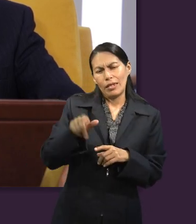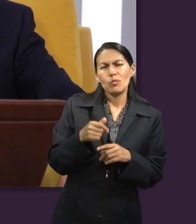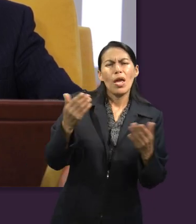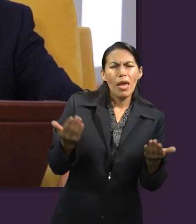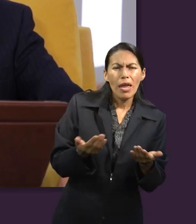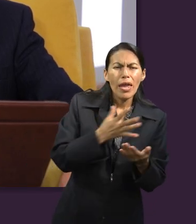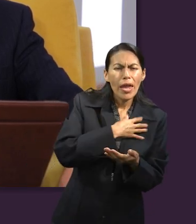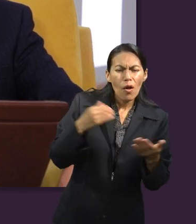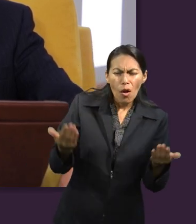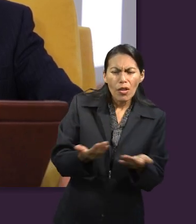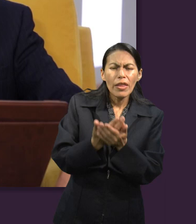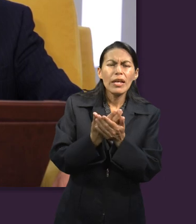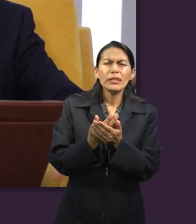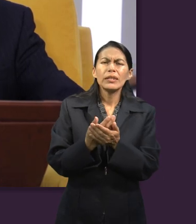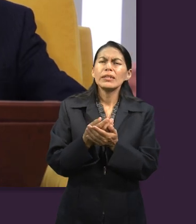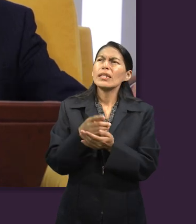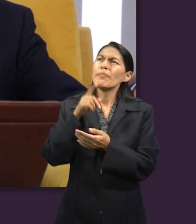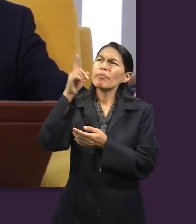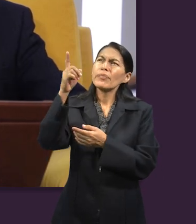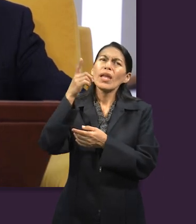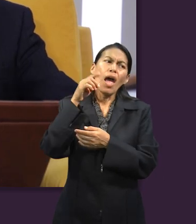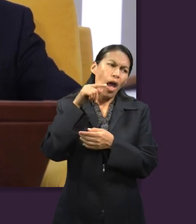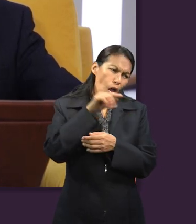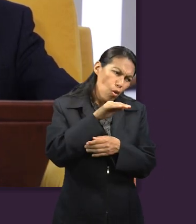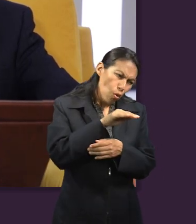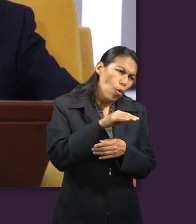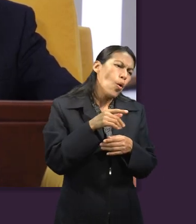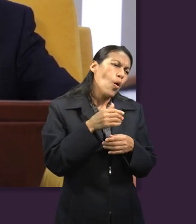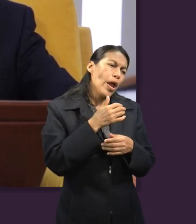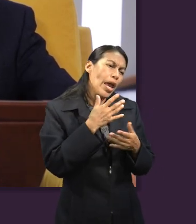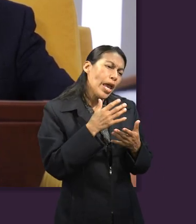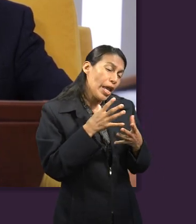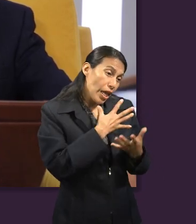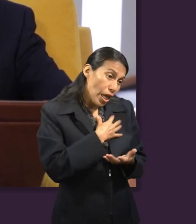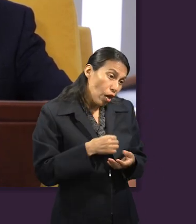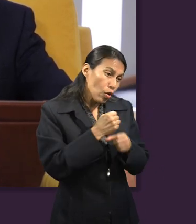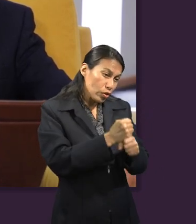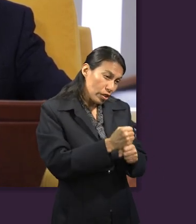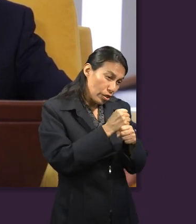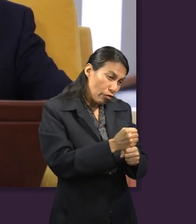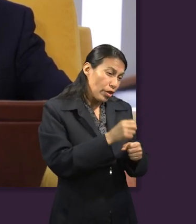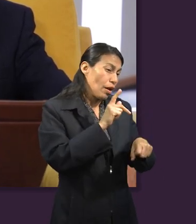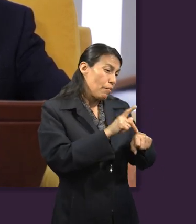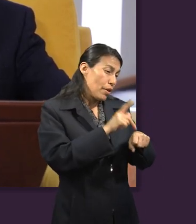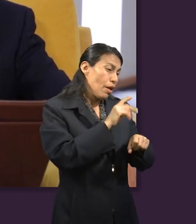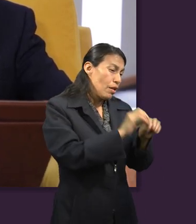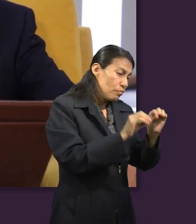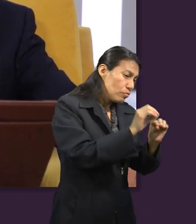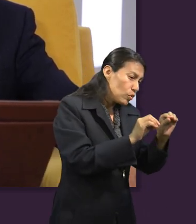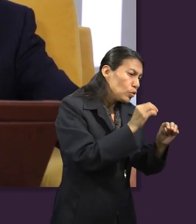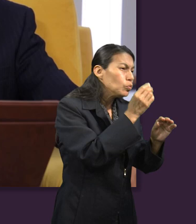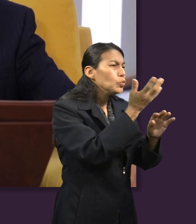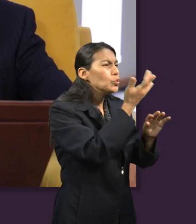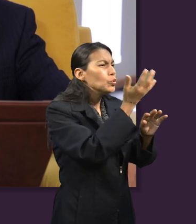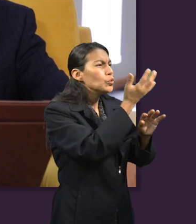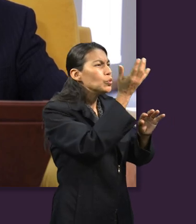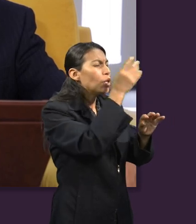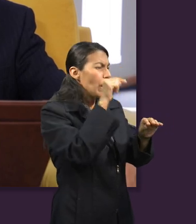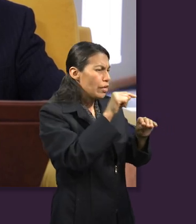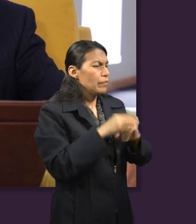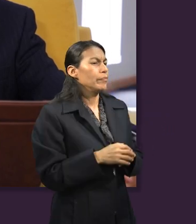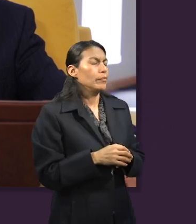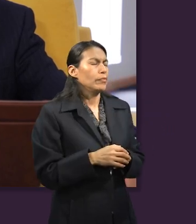y señor como lo voy a sacrificar pues como se sacrifica un cordero vas a ir a donde yo te indique vas a llevar a tu hijo lleva un llevo un